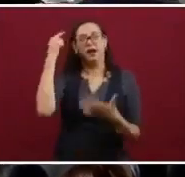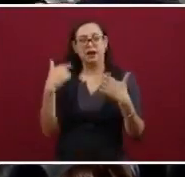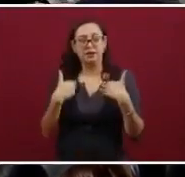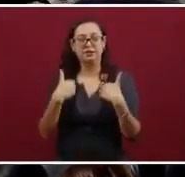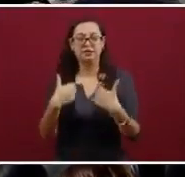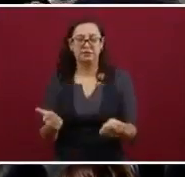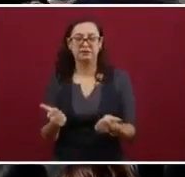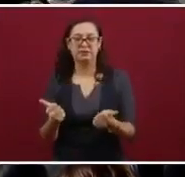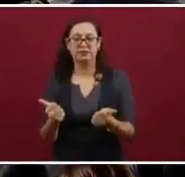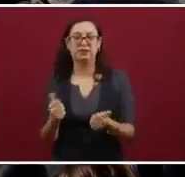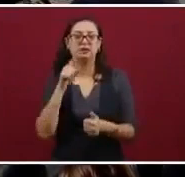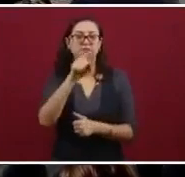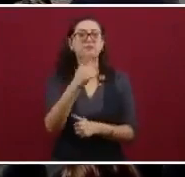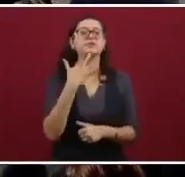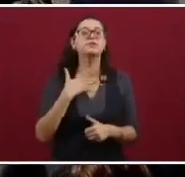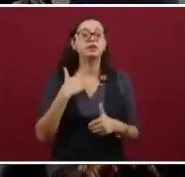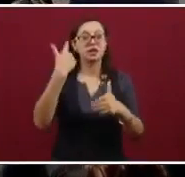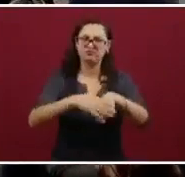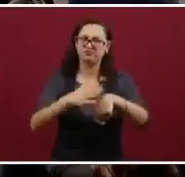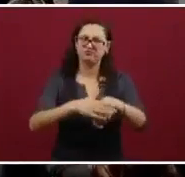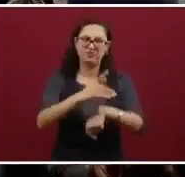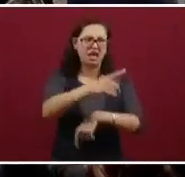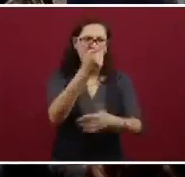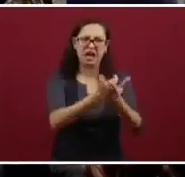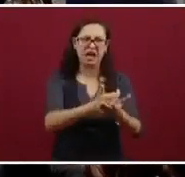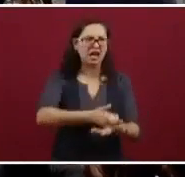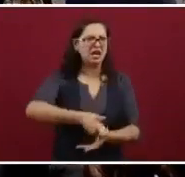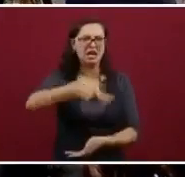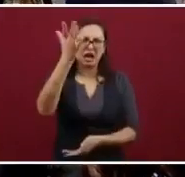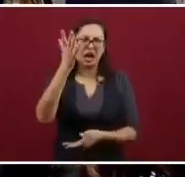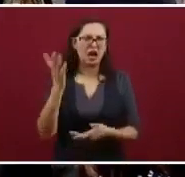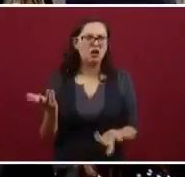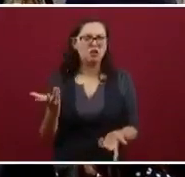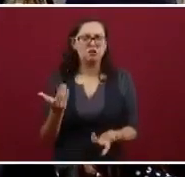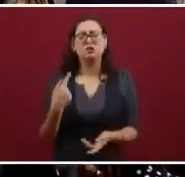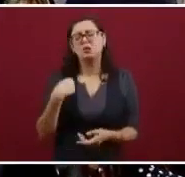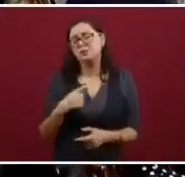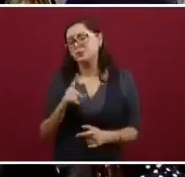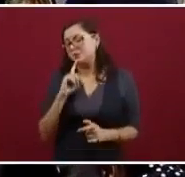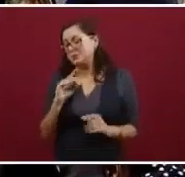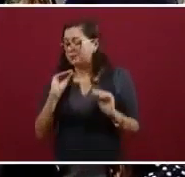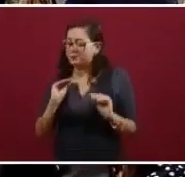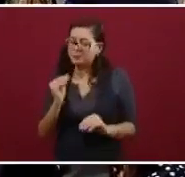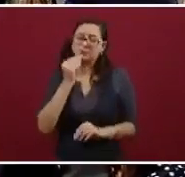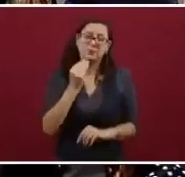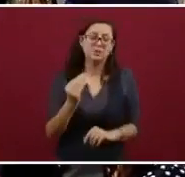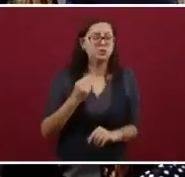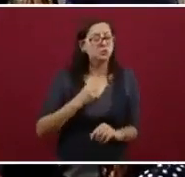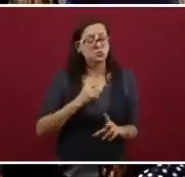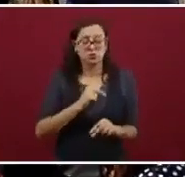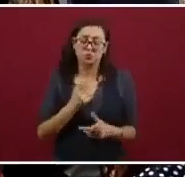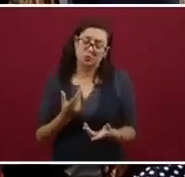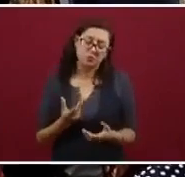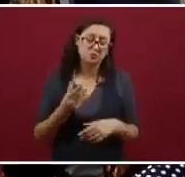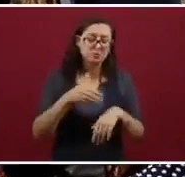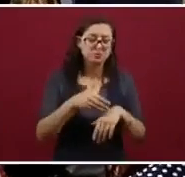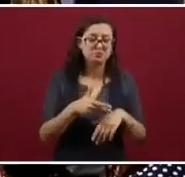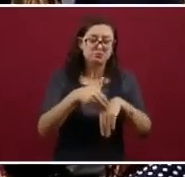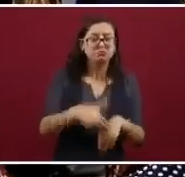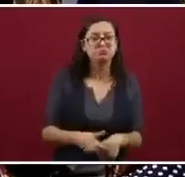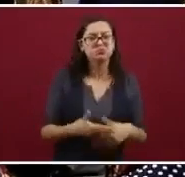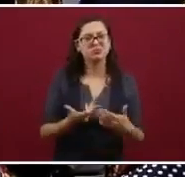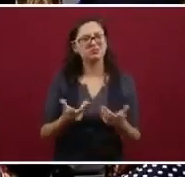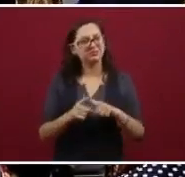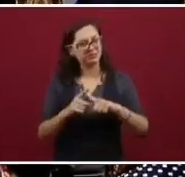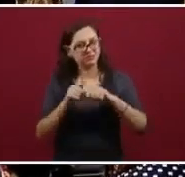va a las gasolineras y les hace ver los hechos. O sea, de ser un consumidor callado, sumiso, a un consumidor que empieza a exigir